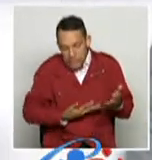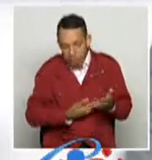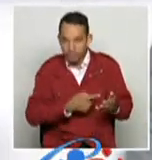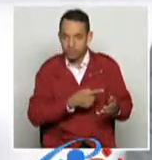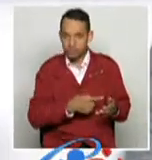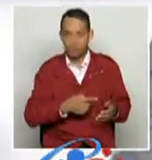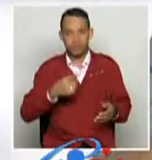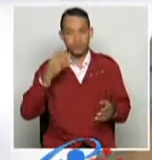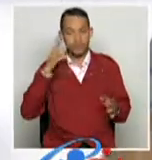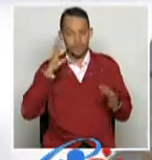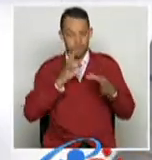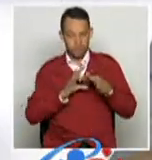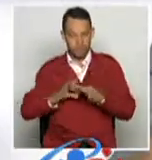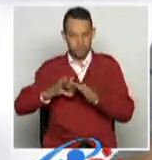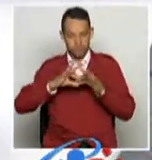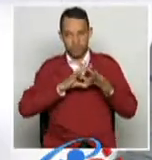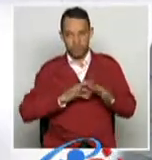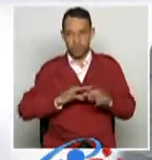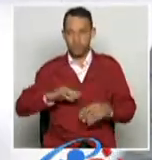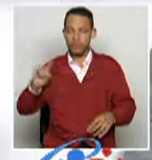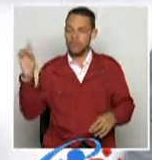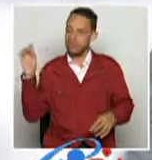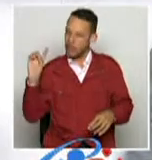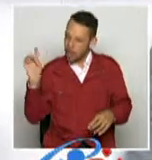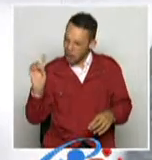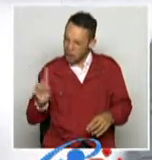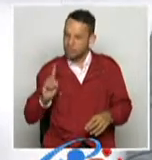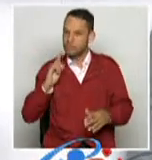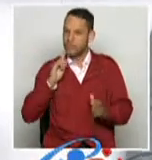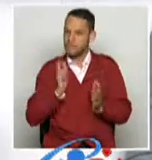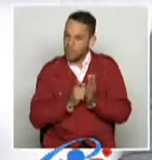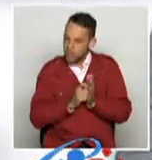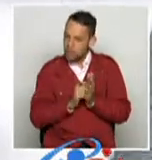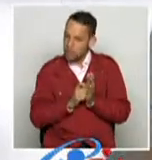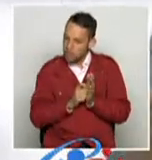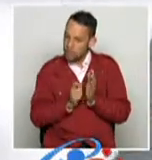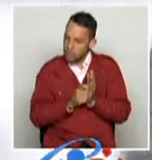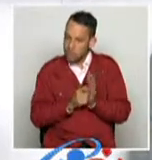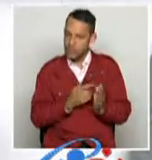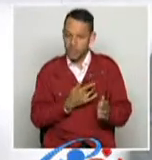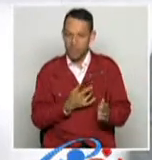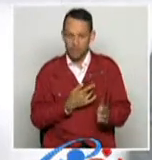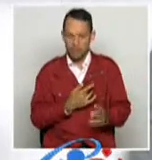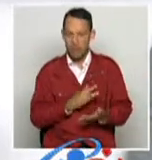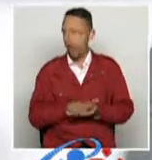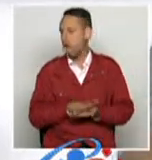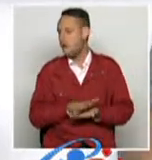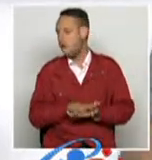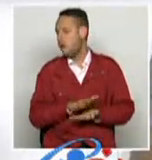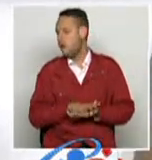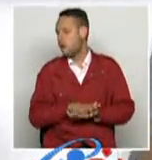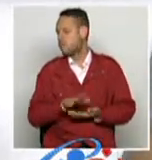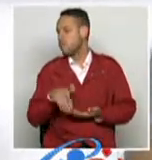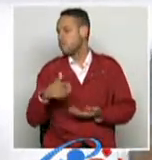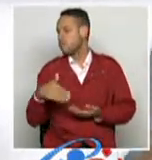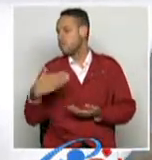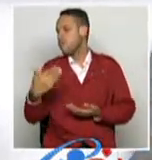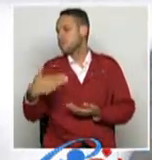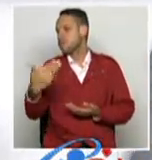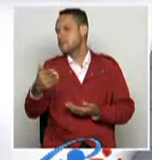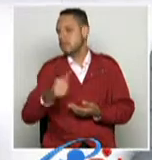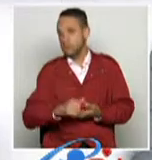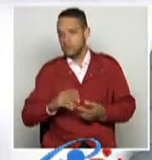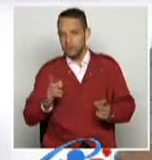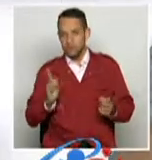es tan sabio, tan lindo, que él desde hace días ya le había presentado una serie de síntomas, pero uno no le pone cuidado. Para que un hombre vaya